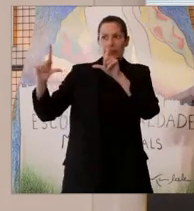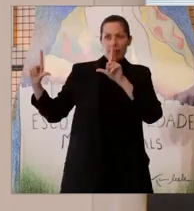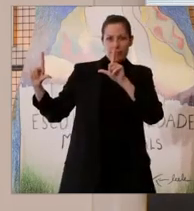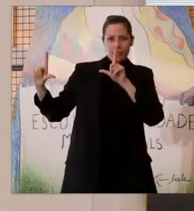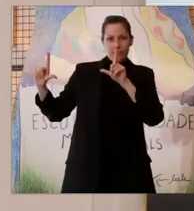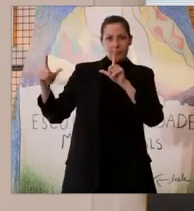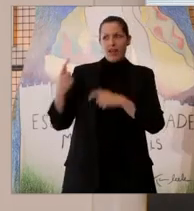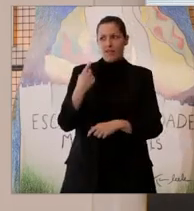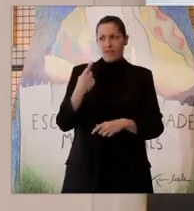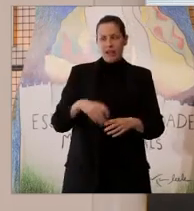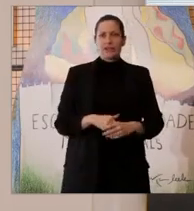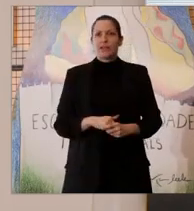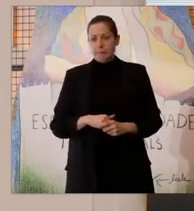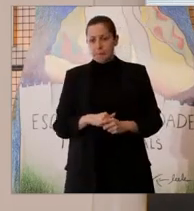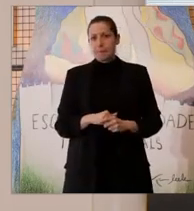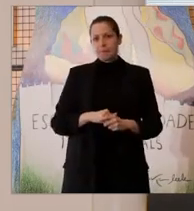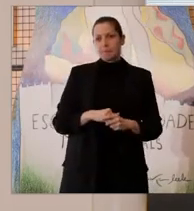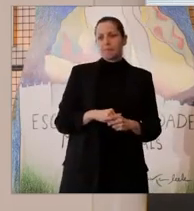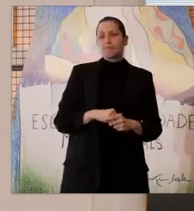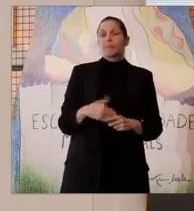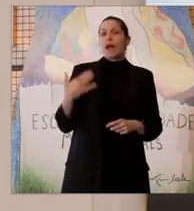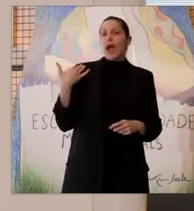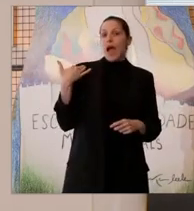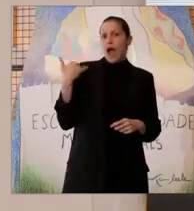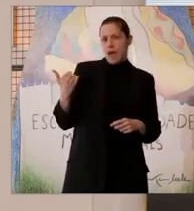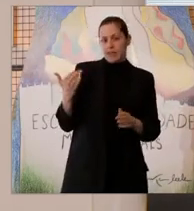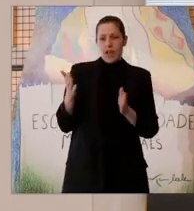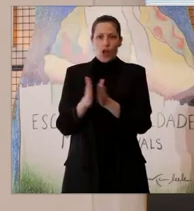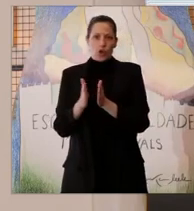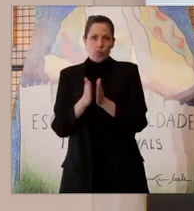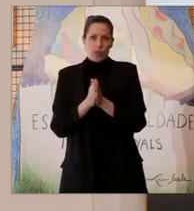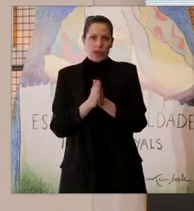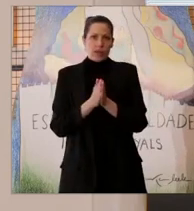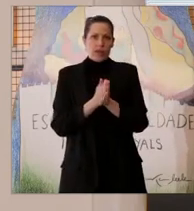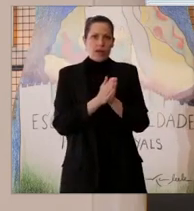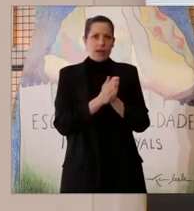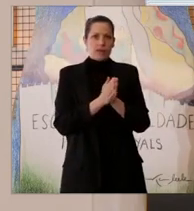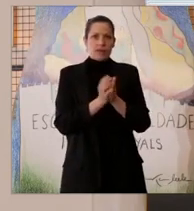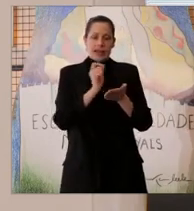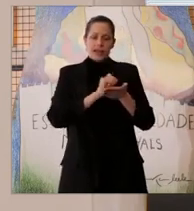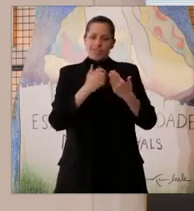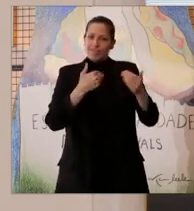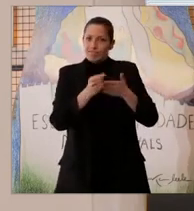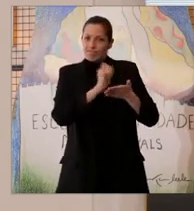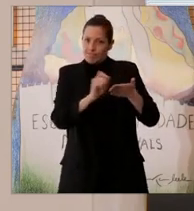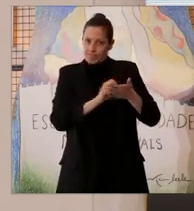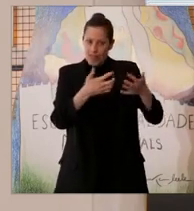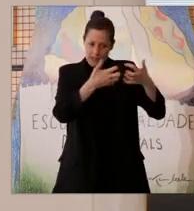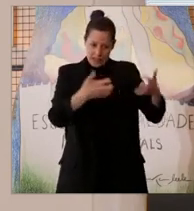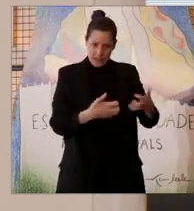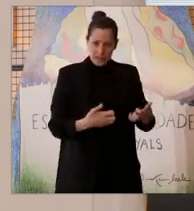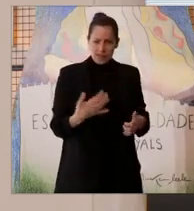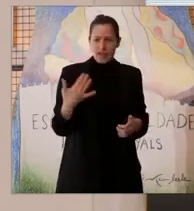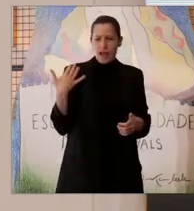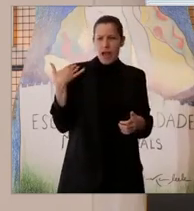que escribía además ayer una una columna por ponernos todas en situación anteay antes de ayer por la noche